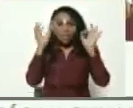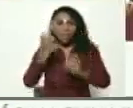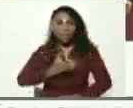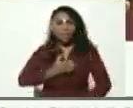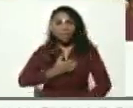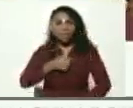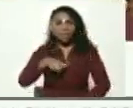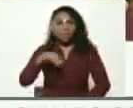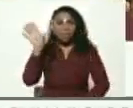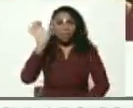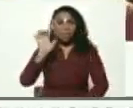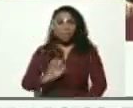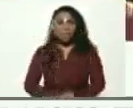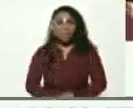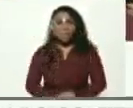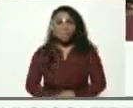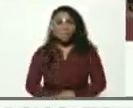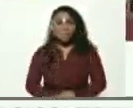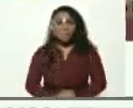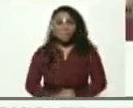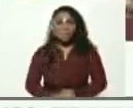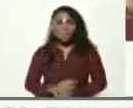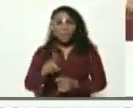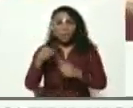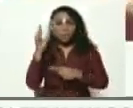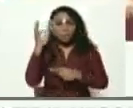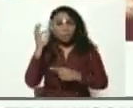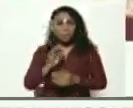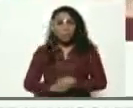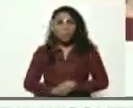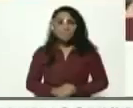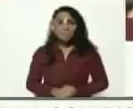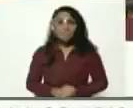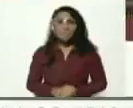de Caracas, y a Jacqueline Farías.